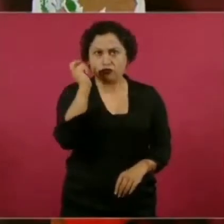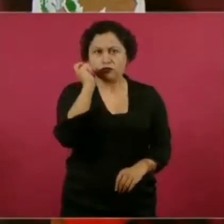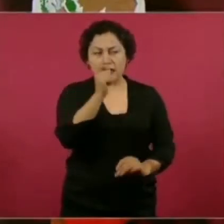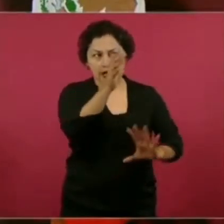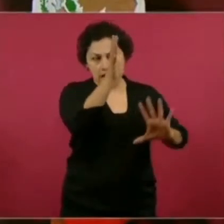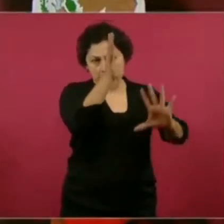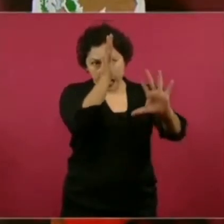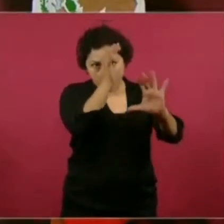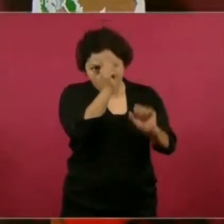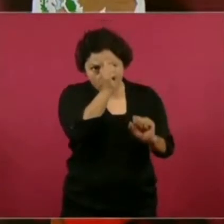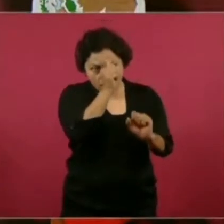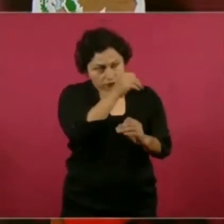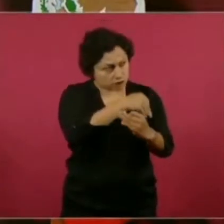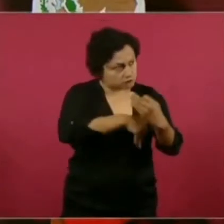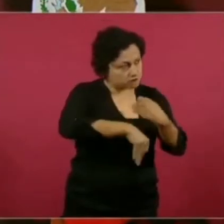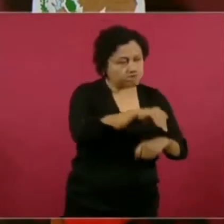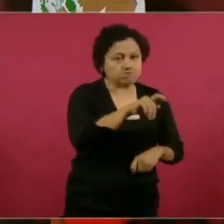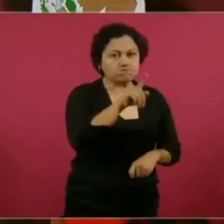silencio.